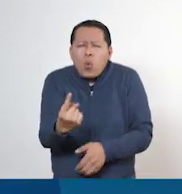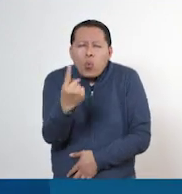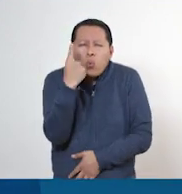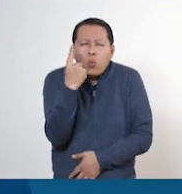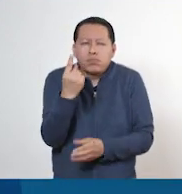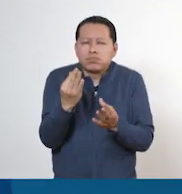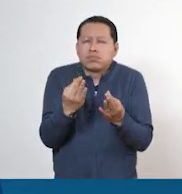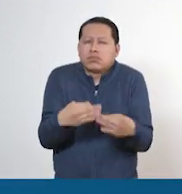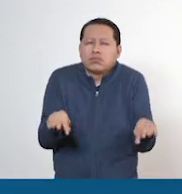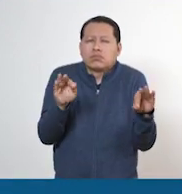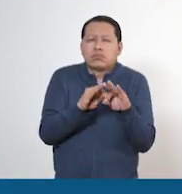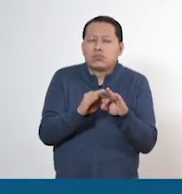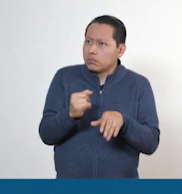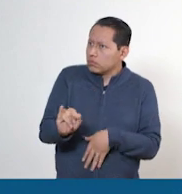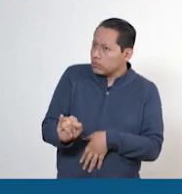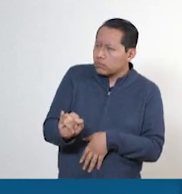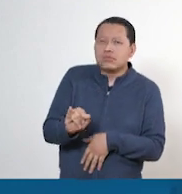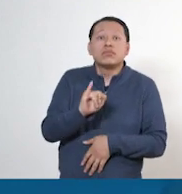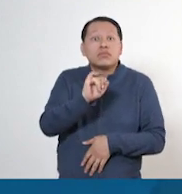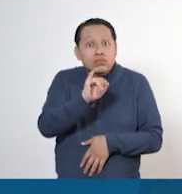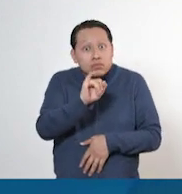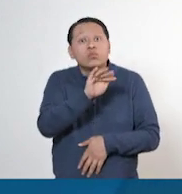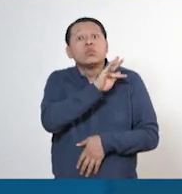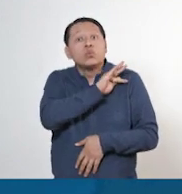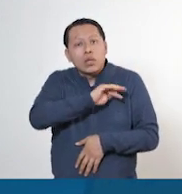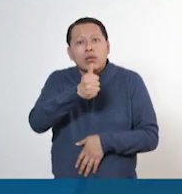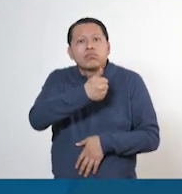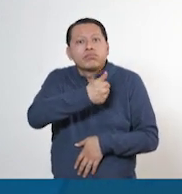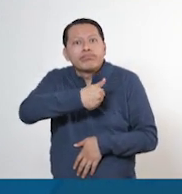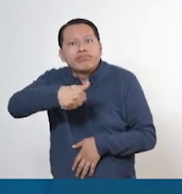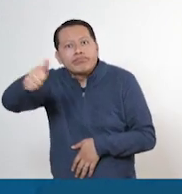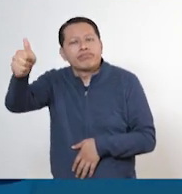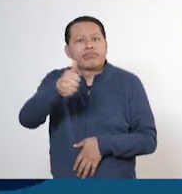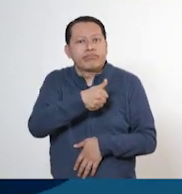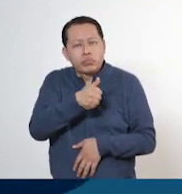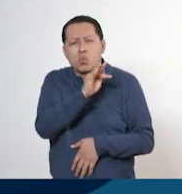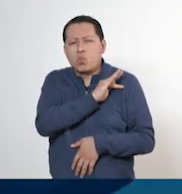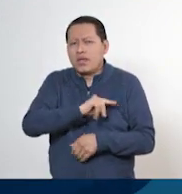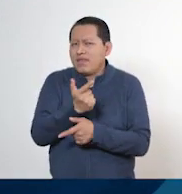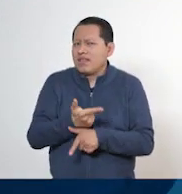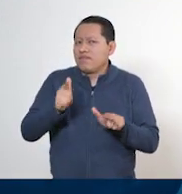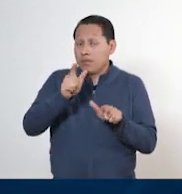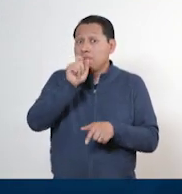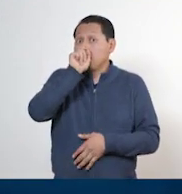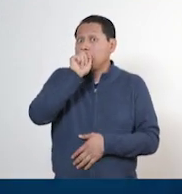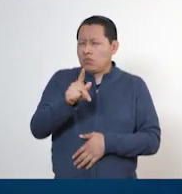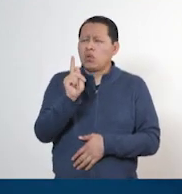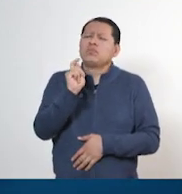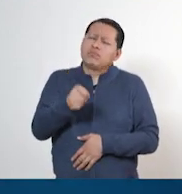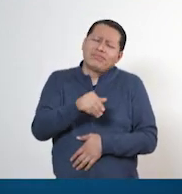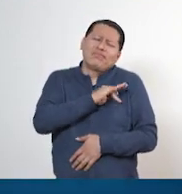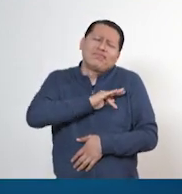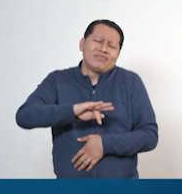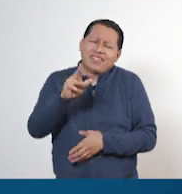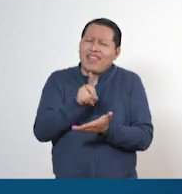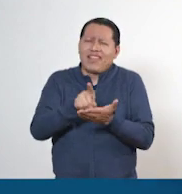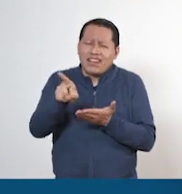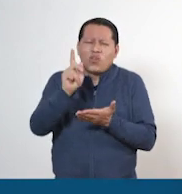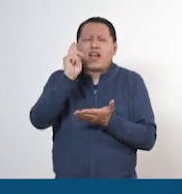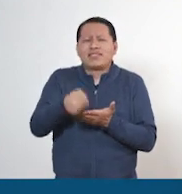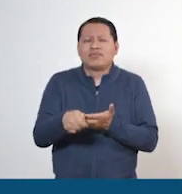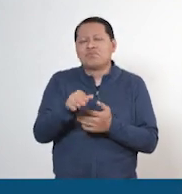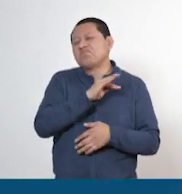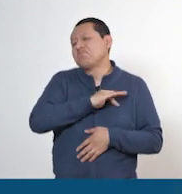muy importante. ¿A poco? La libertad de tránsito, ¿sí? Con la libertad de tránsito también, pues, tienes derecho de cambiar